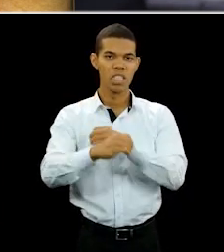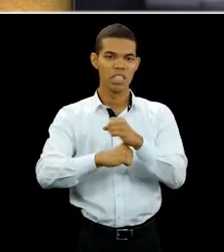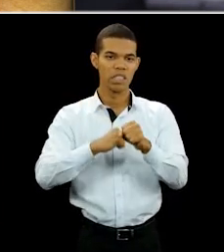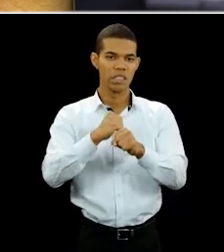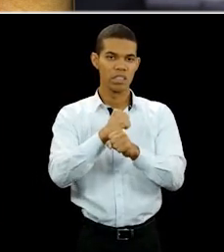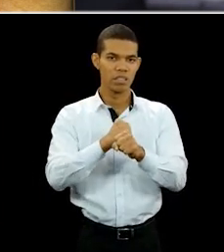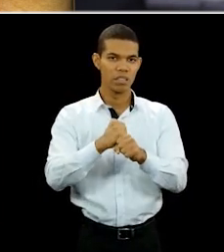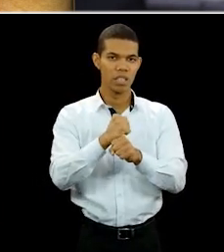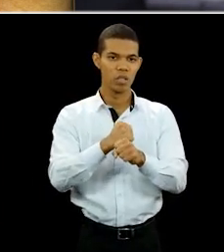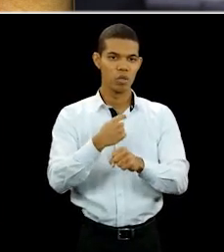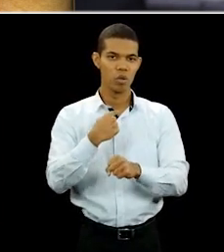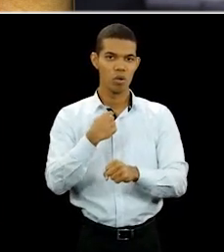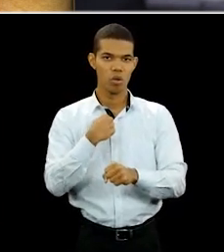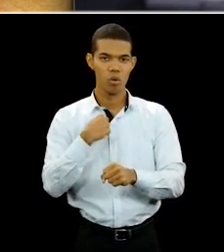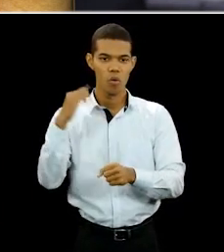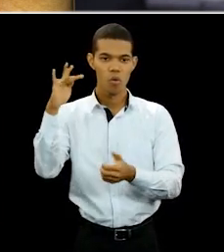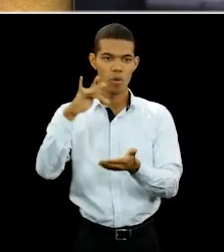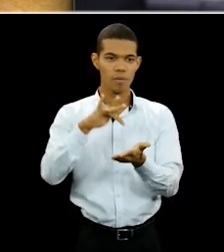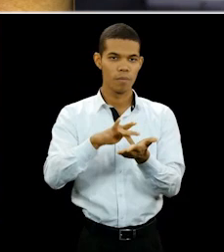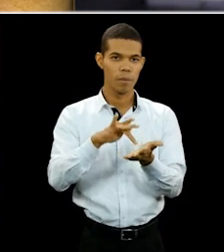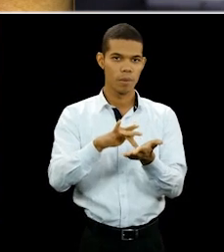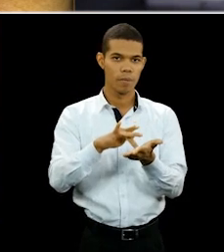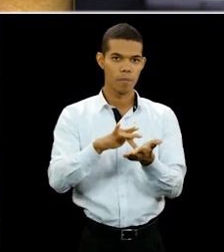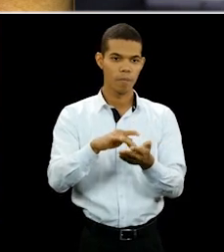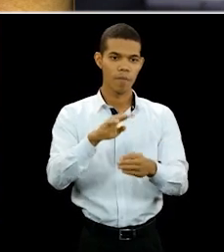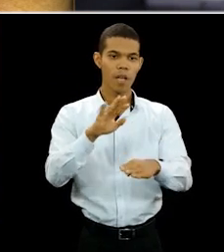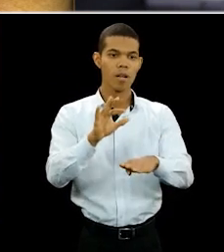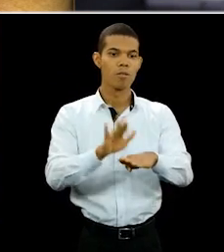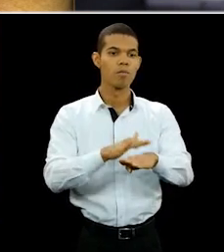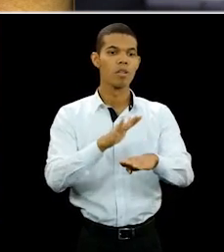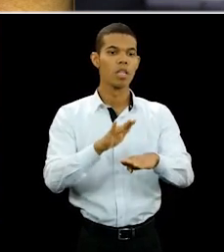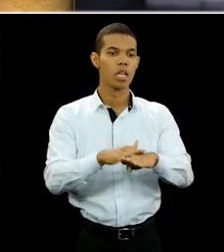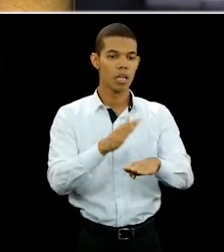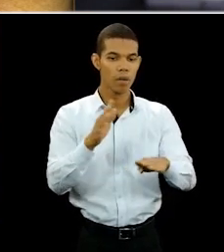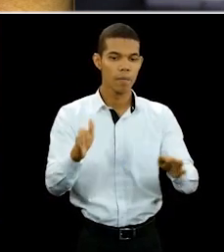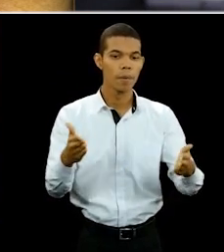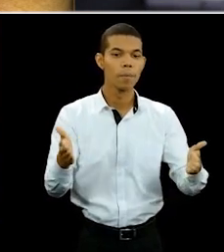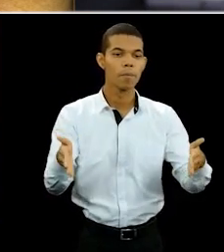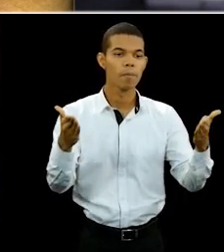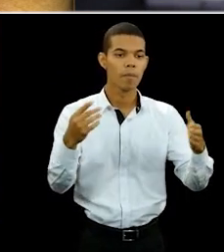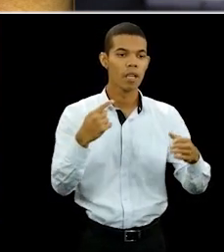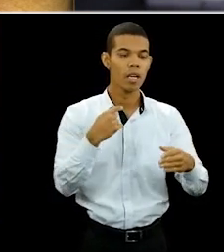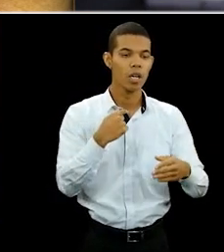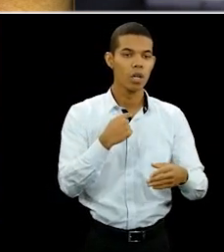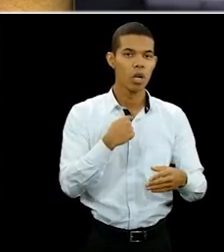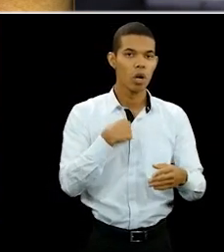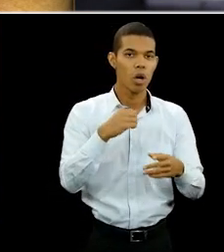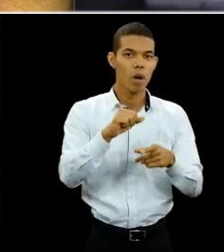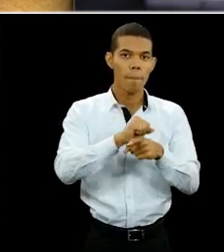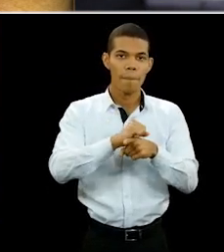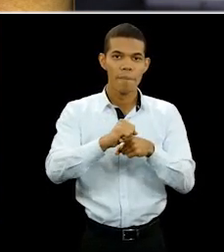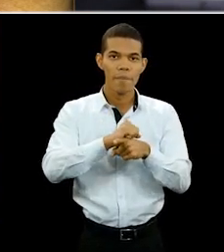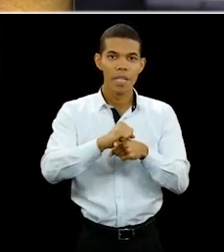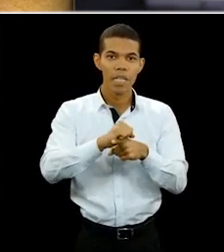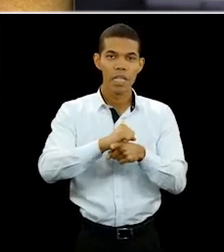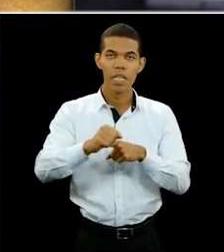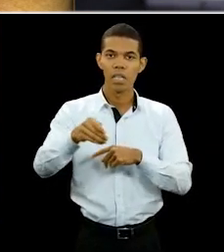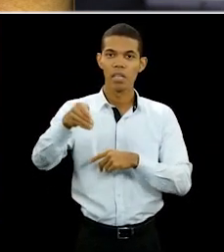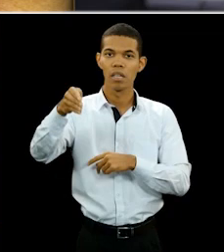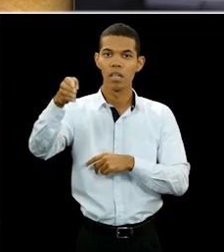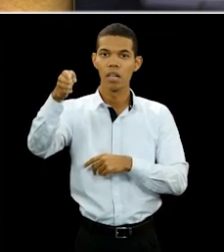visitaré despertaré sobre vosotros Mi buena palabra para hacerlos volver a